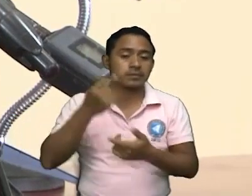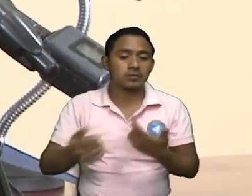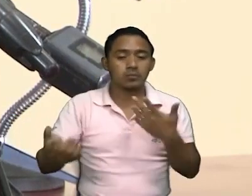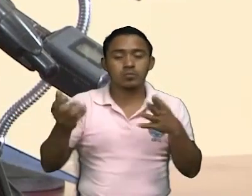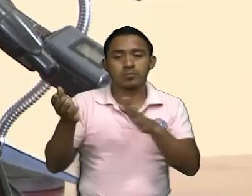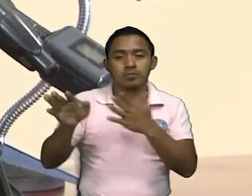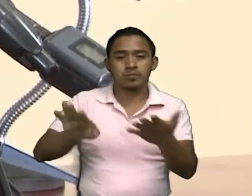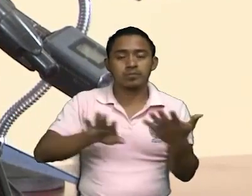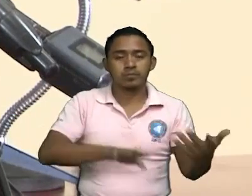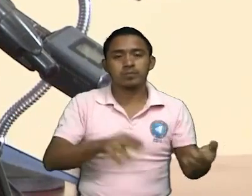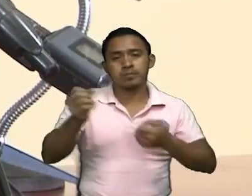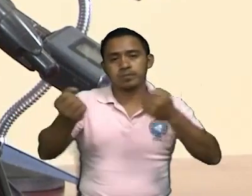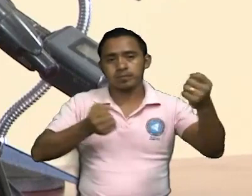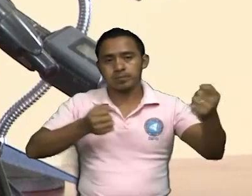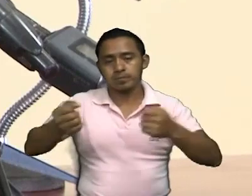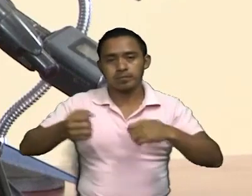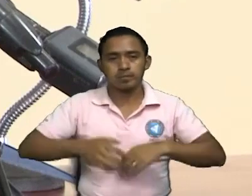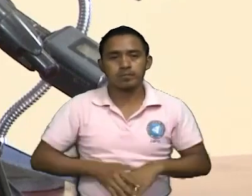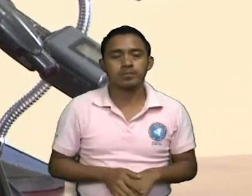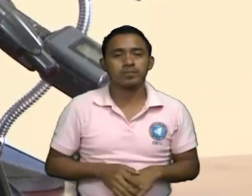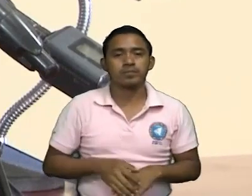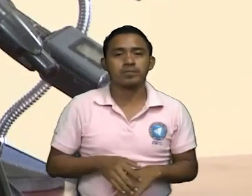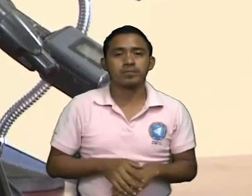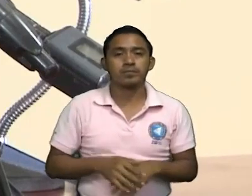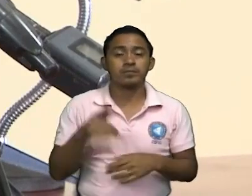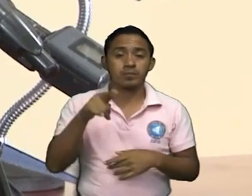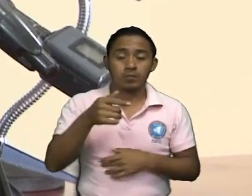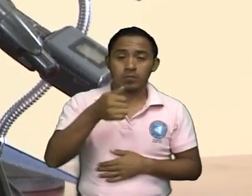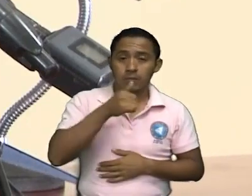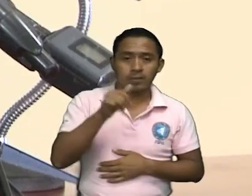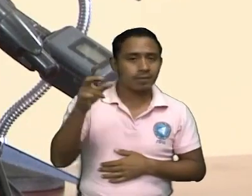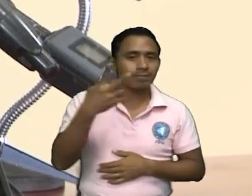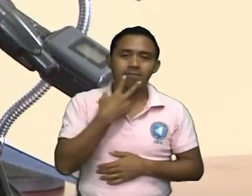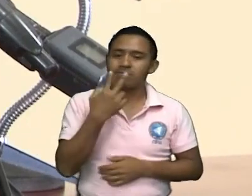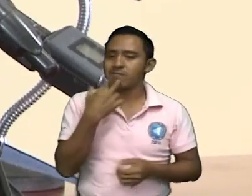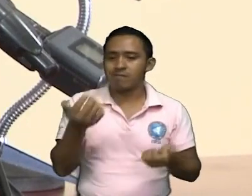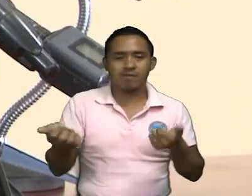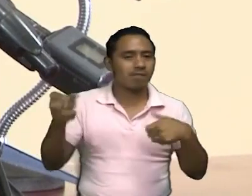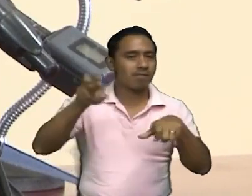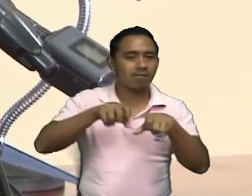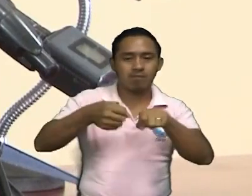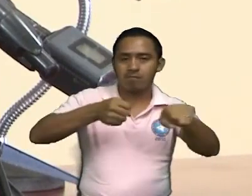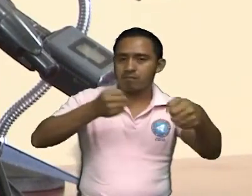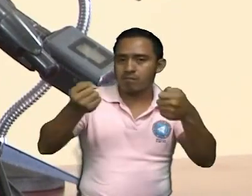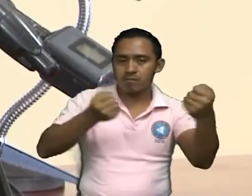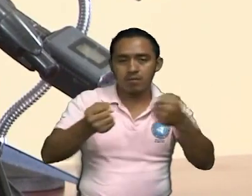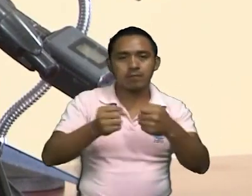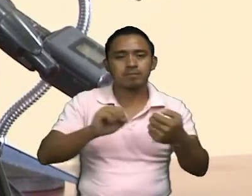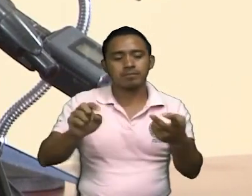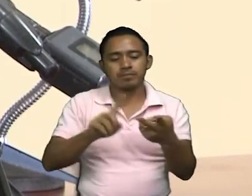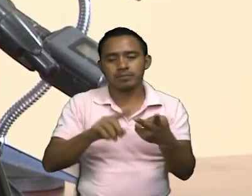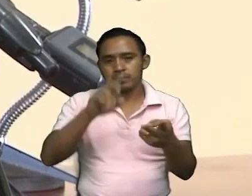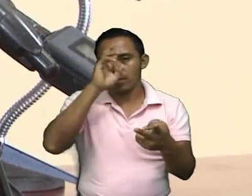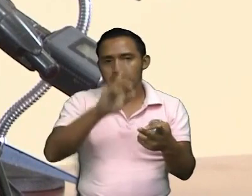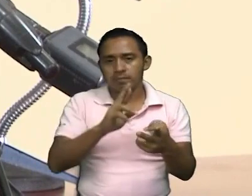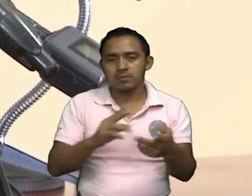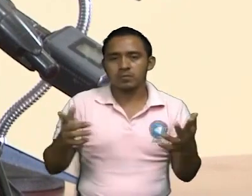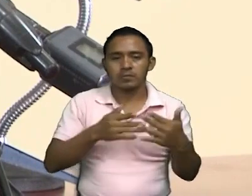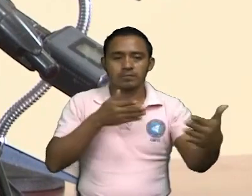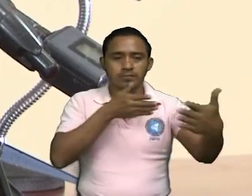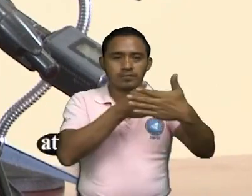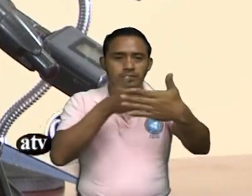fallecidos en accidentes de tránsito. Si toma, no conduzca. Respete los límites